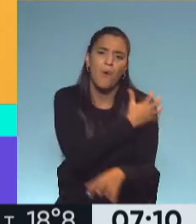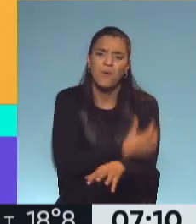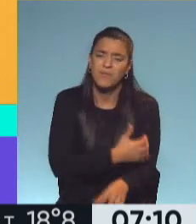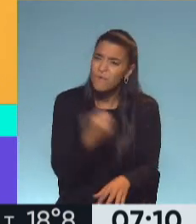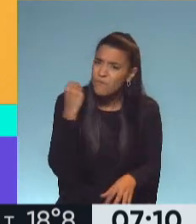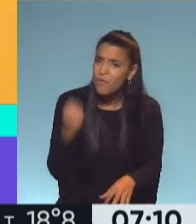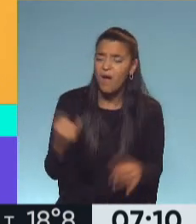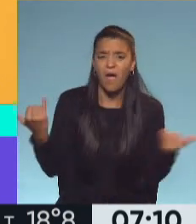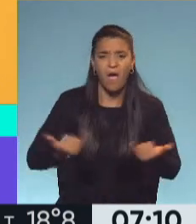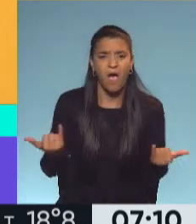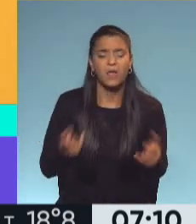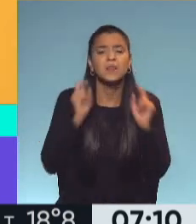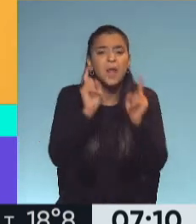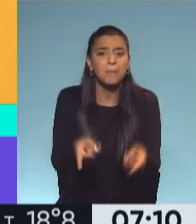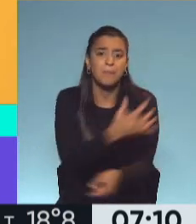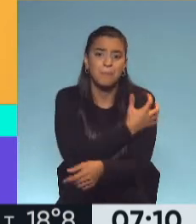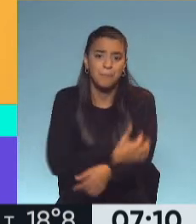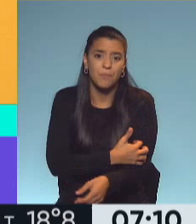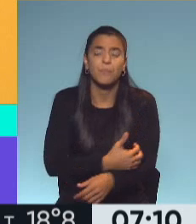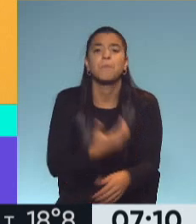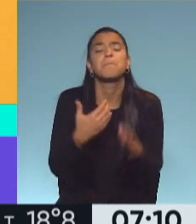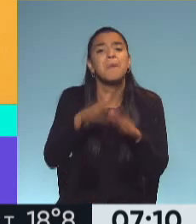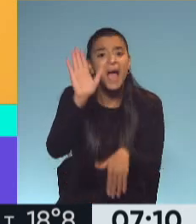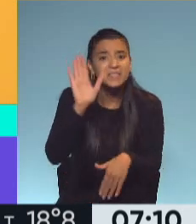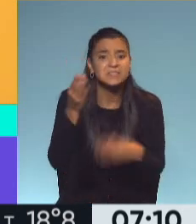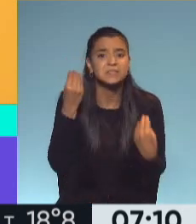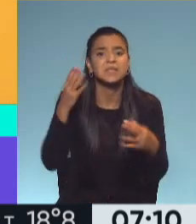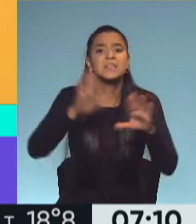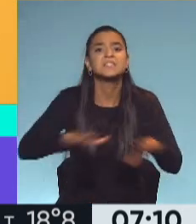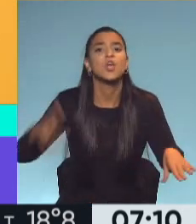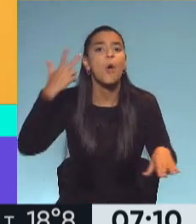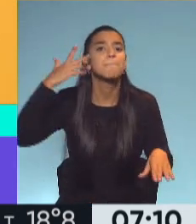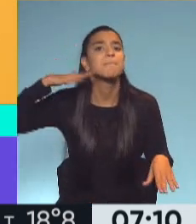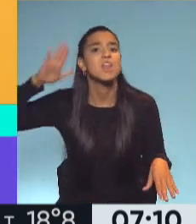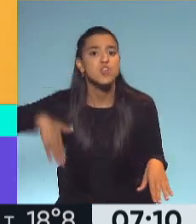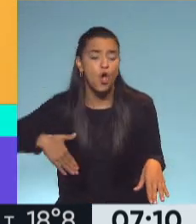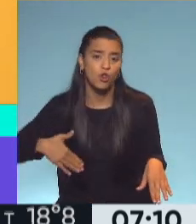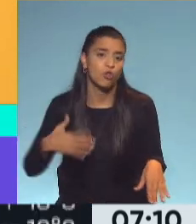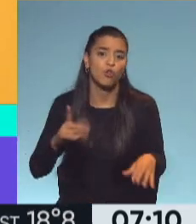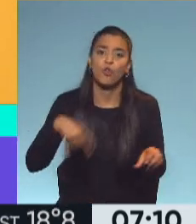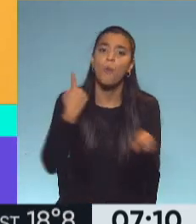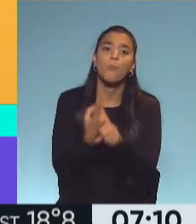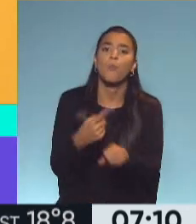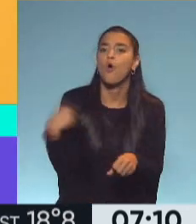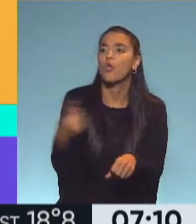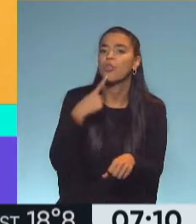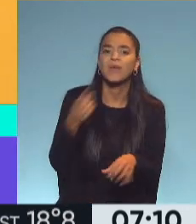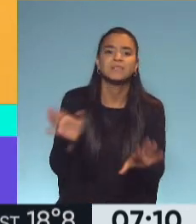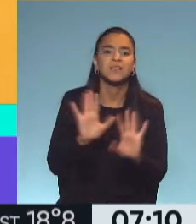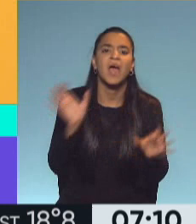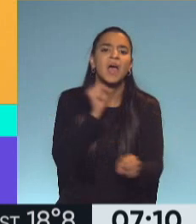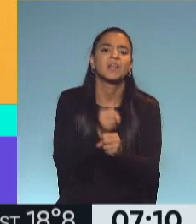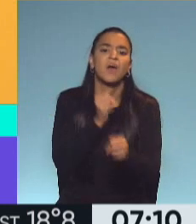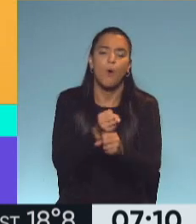pobreza, donde además esa pobreza es aún mayor en los chicos menores, no podemos darnos el lujo de no estar